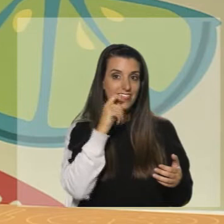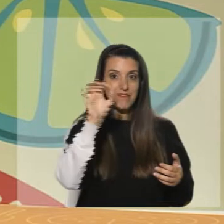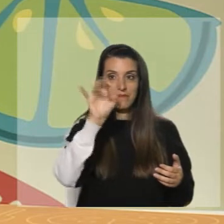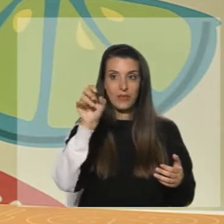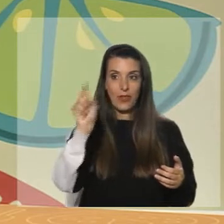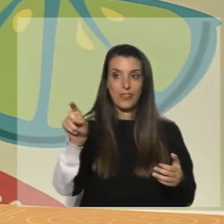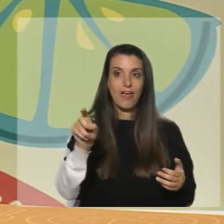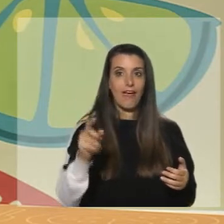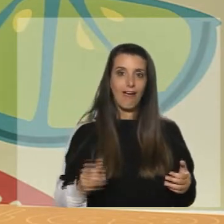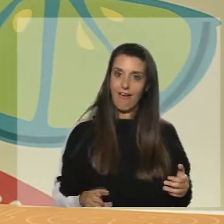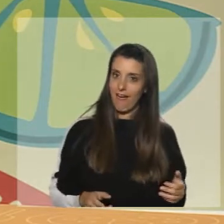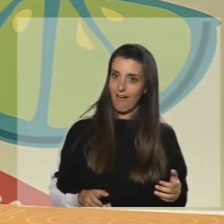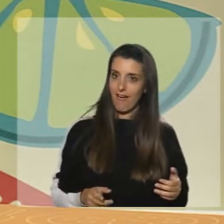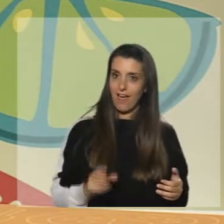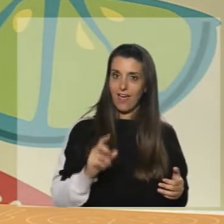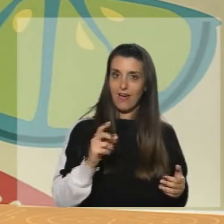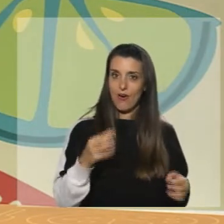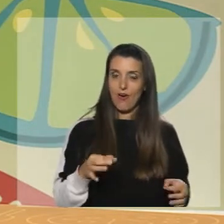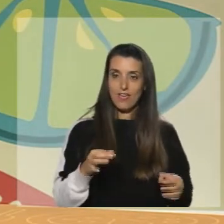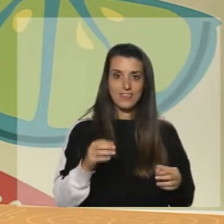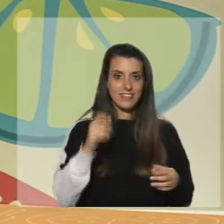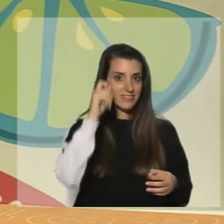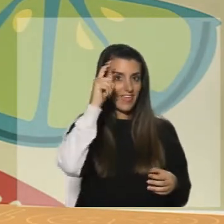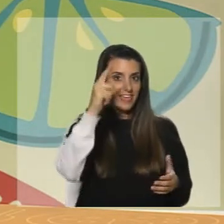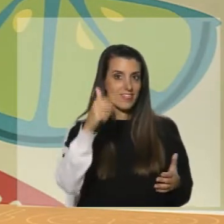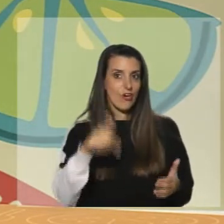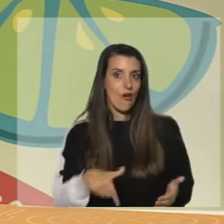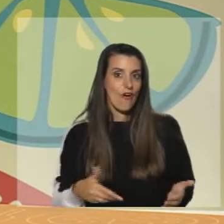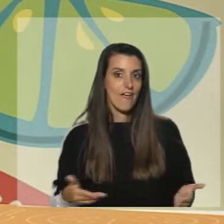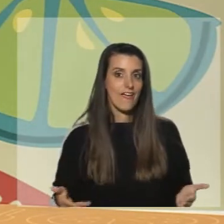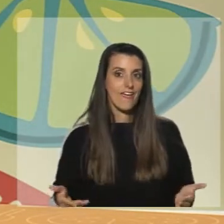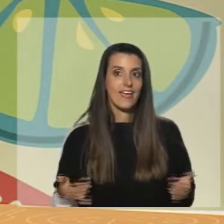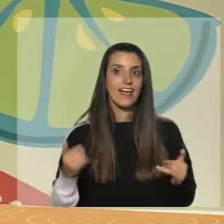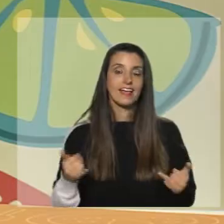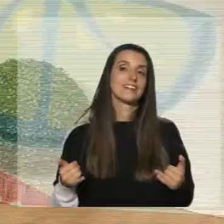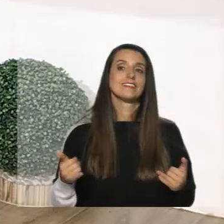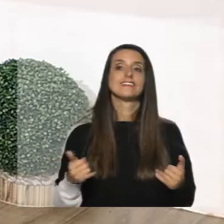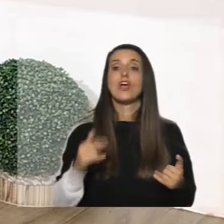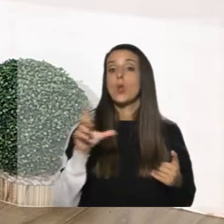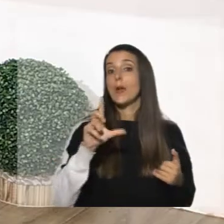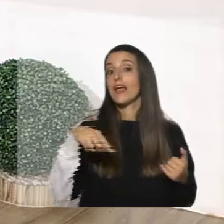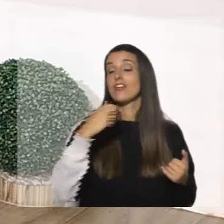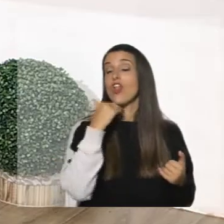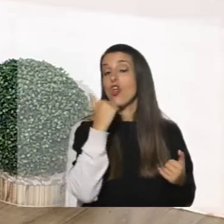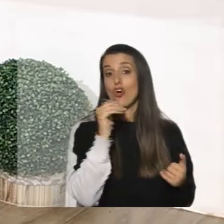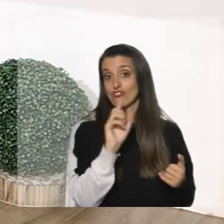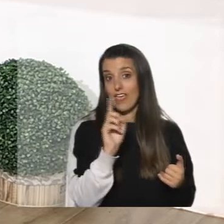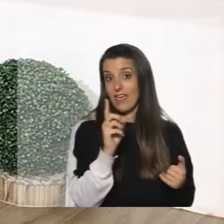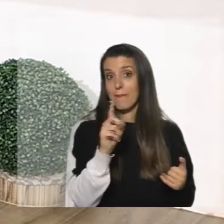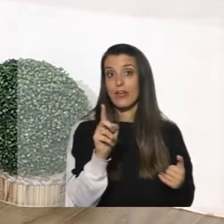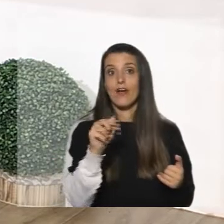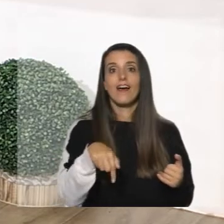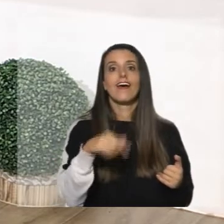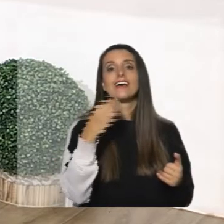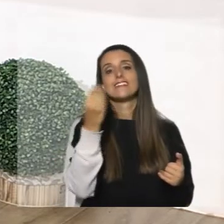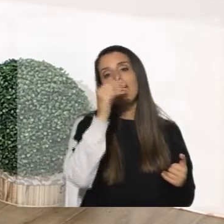Ay, hoy es, pero 12, pero hoy estás. Ya digo, ¿viste? El lunes que viene no estoy, pero no sé cómo. No, no creo que tengas. Que el fin de semana